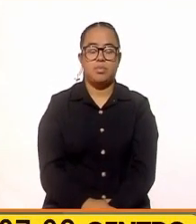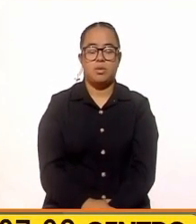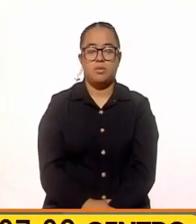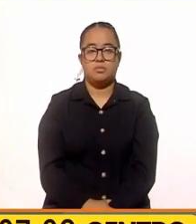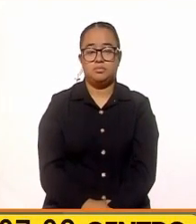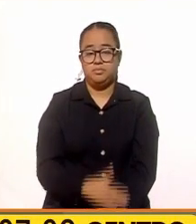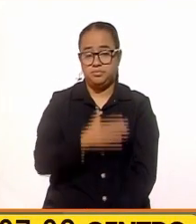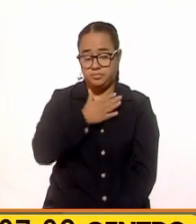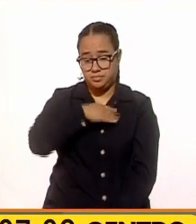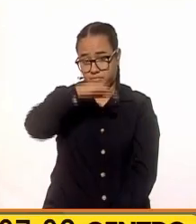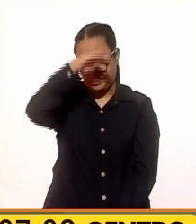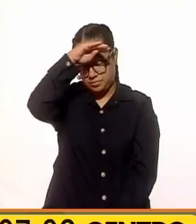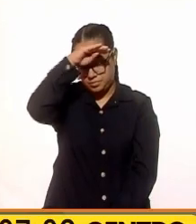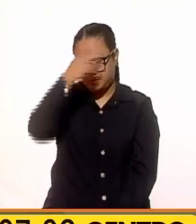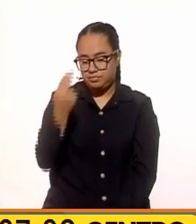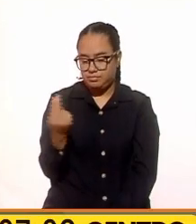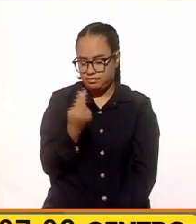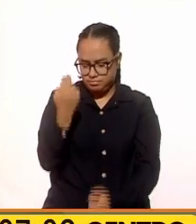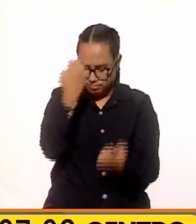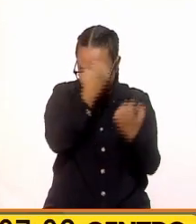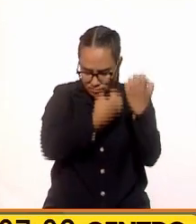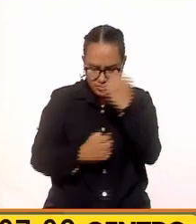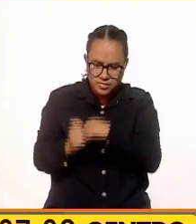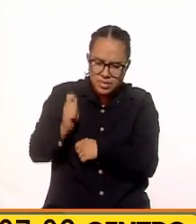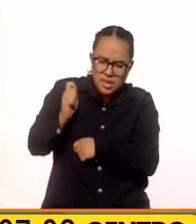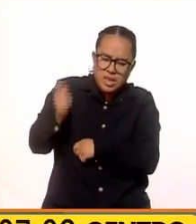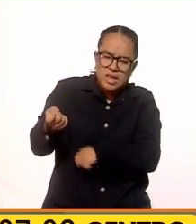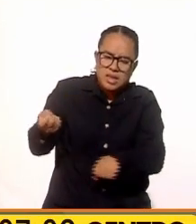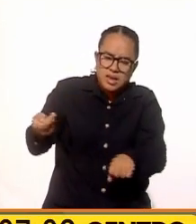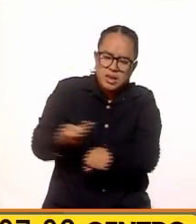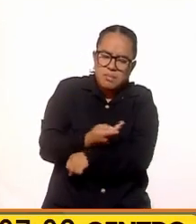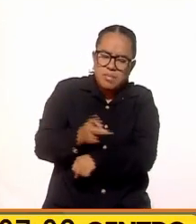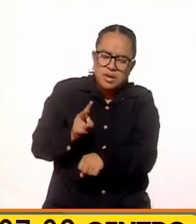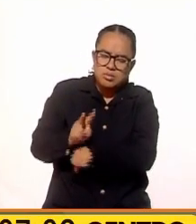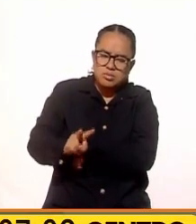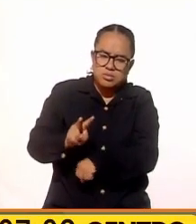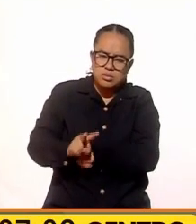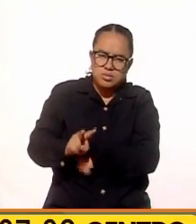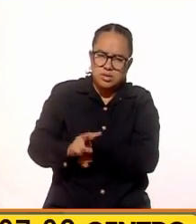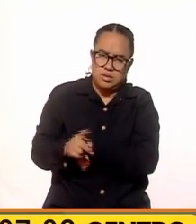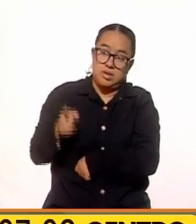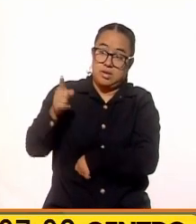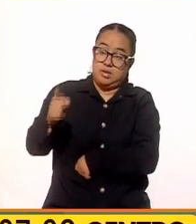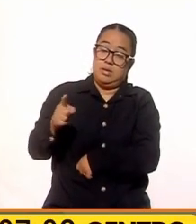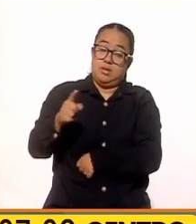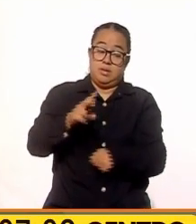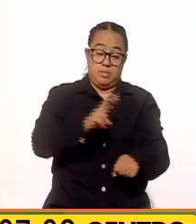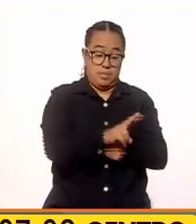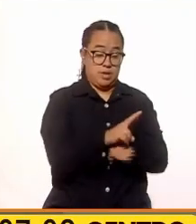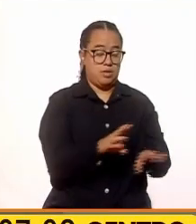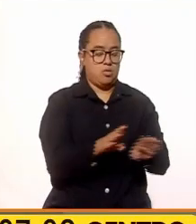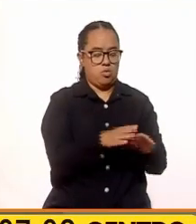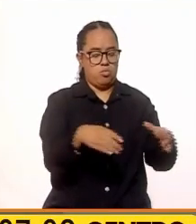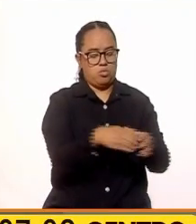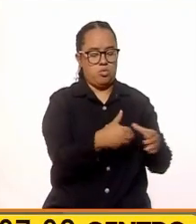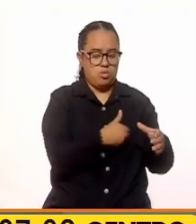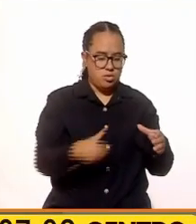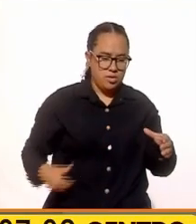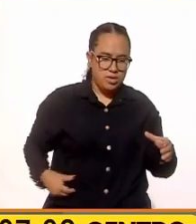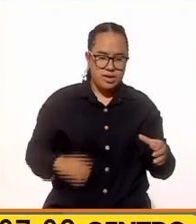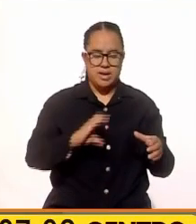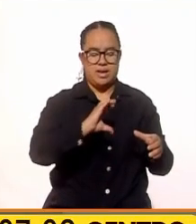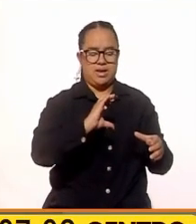parece que tenemos que evaluar lo que ha sucedido en Venezuela más allá del régimen venezolano, más allá del chavismo